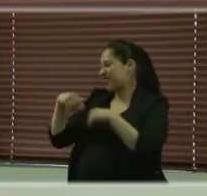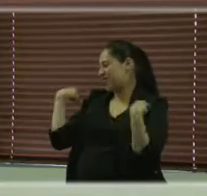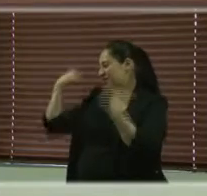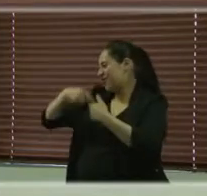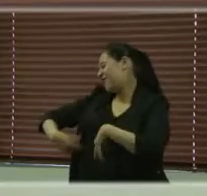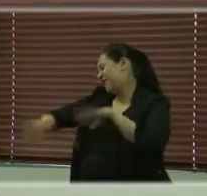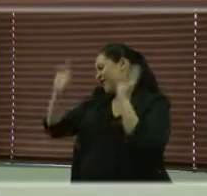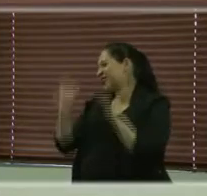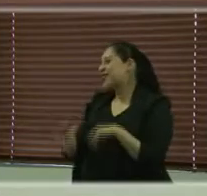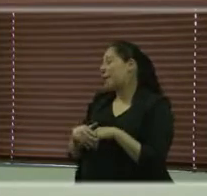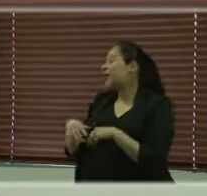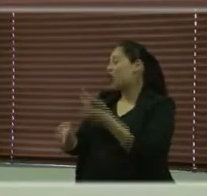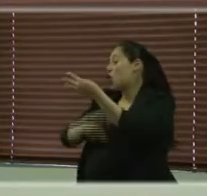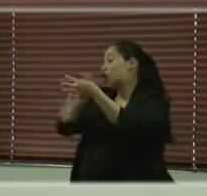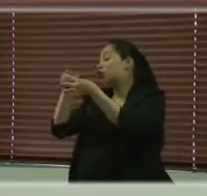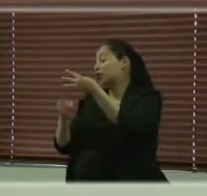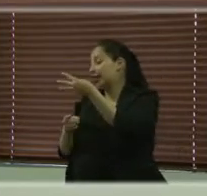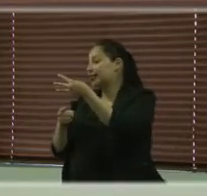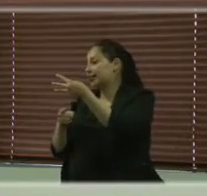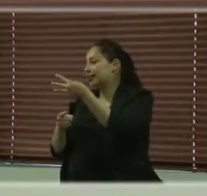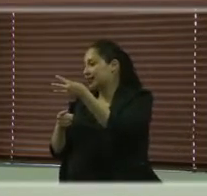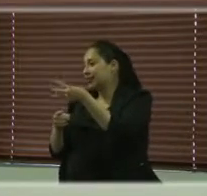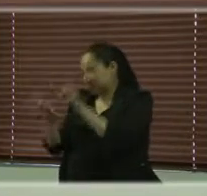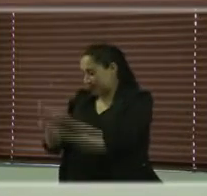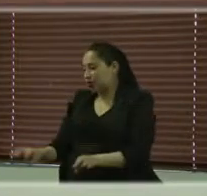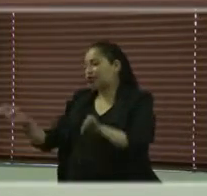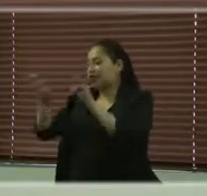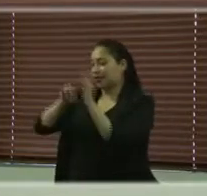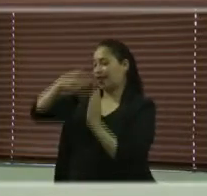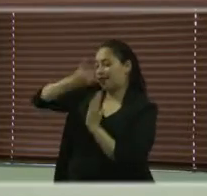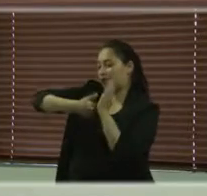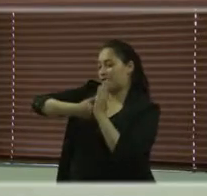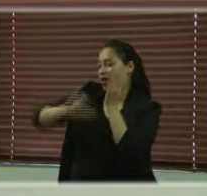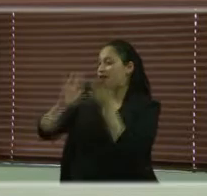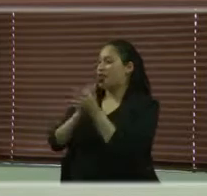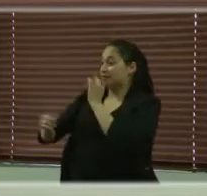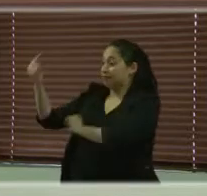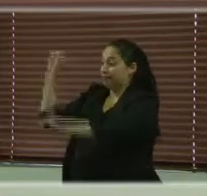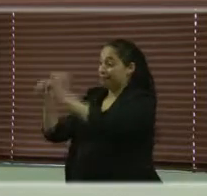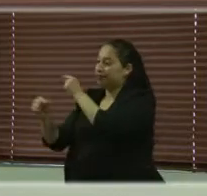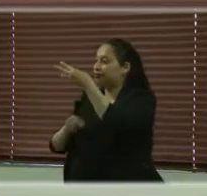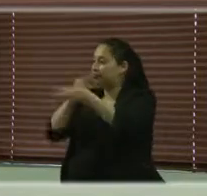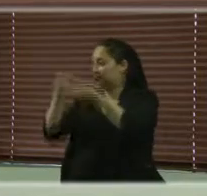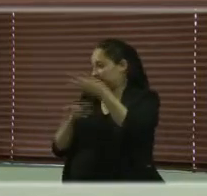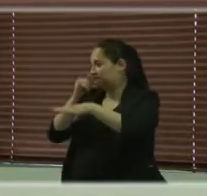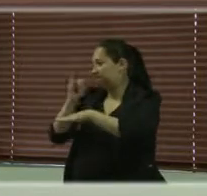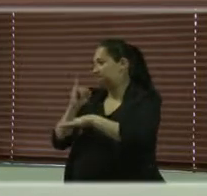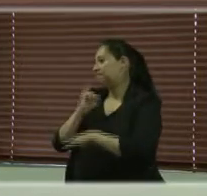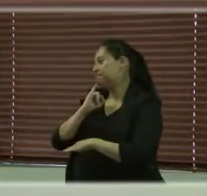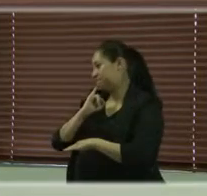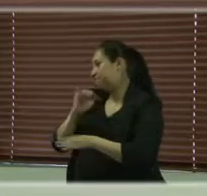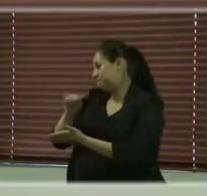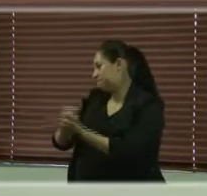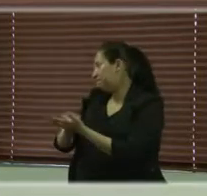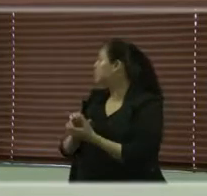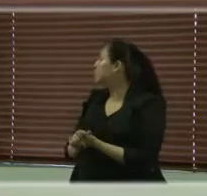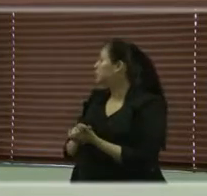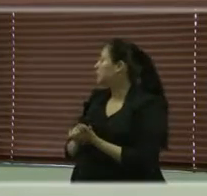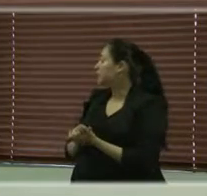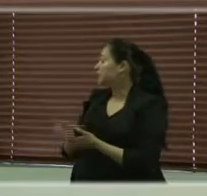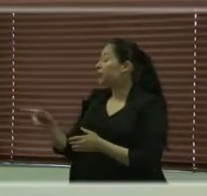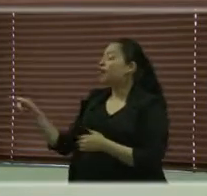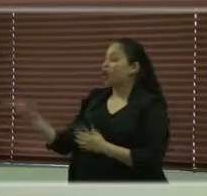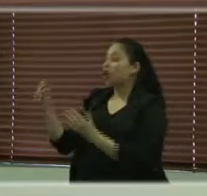Más allá de lo que ese documento establece de cómo poder preparar un informe